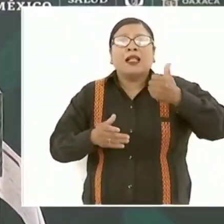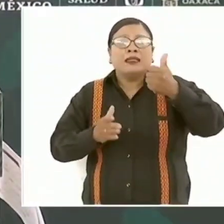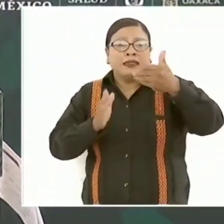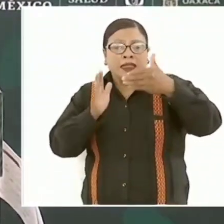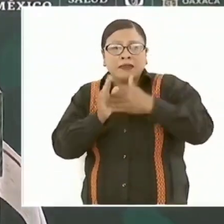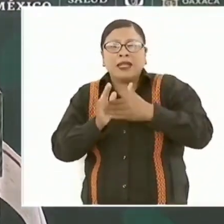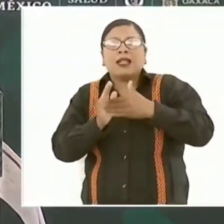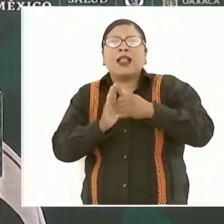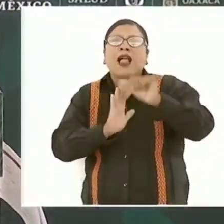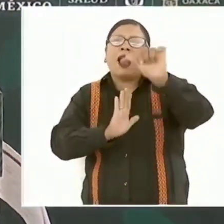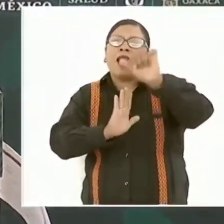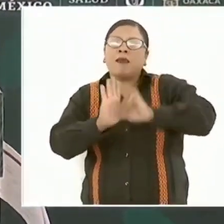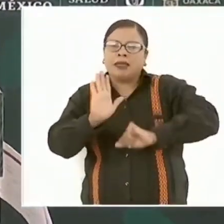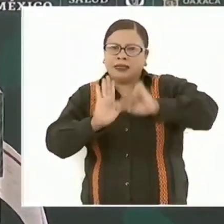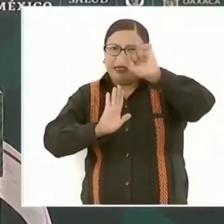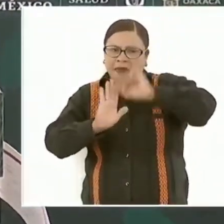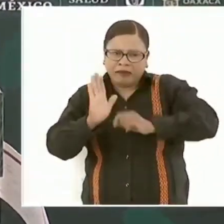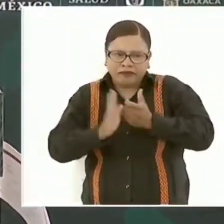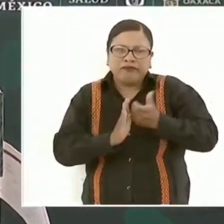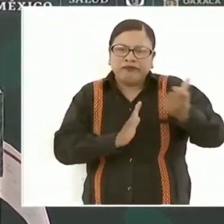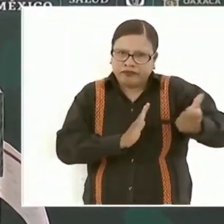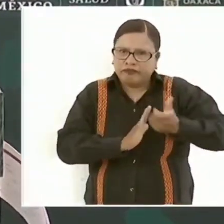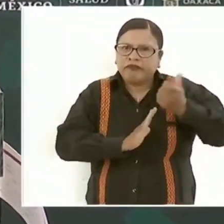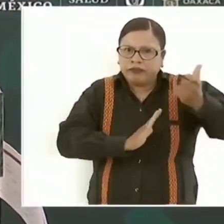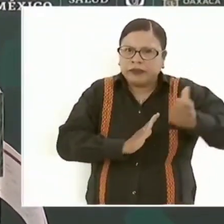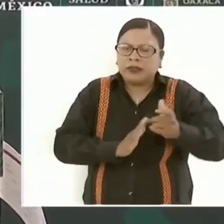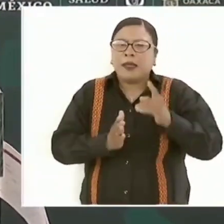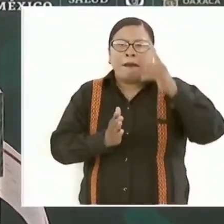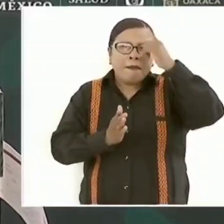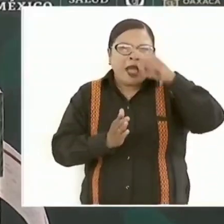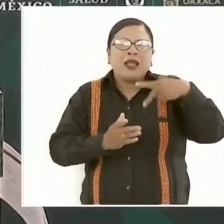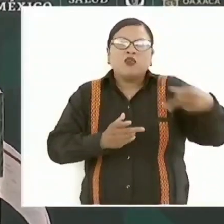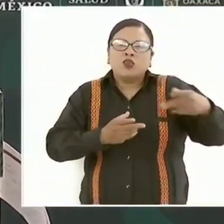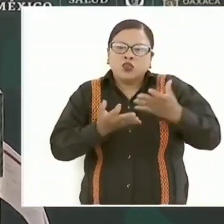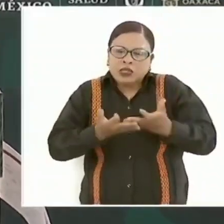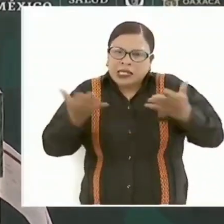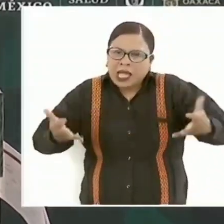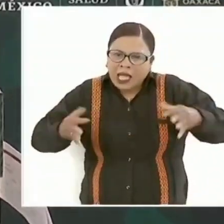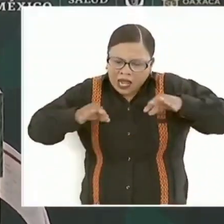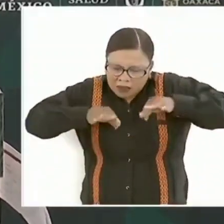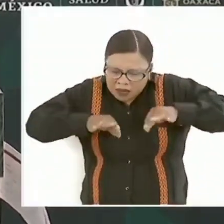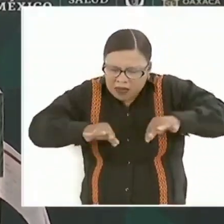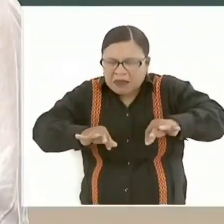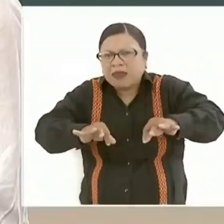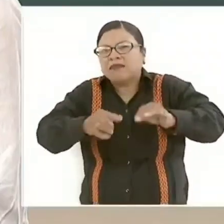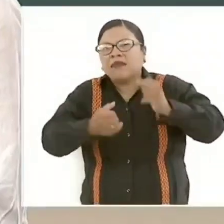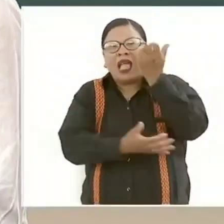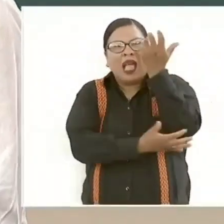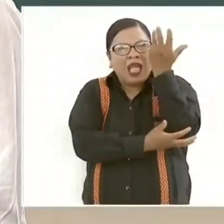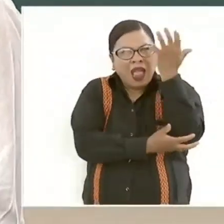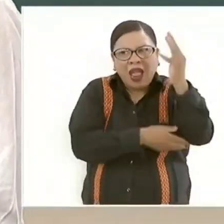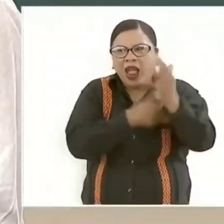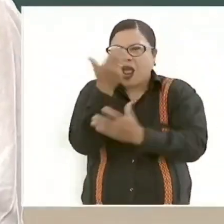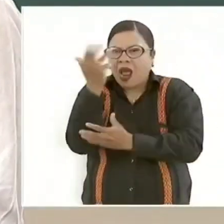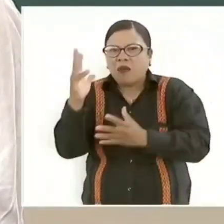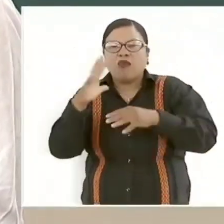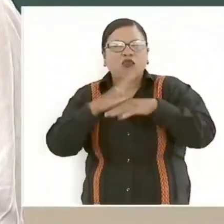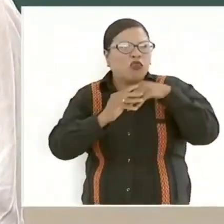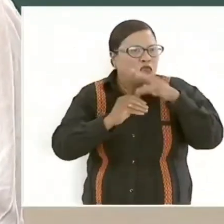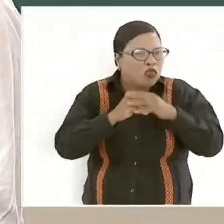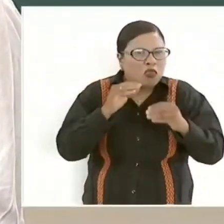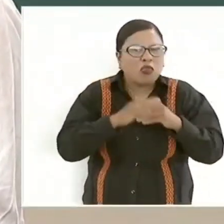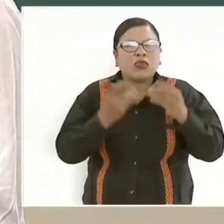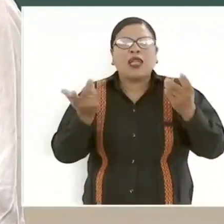6,000 pesos mensuales. Es un jornal para que cultiven su tierra, siembren árboles frutales